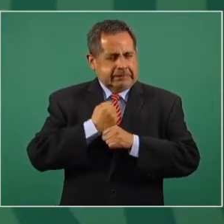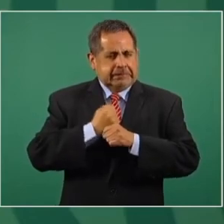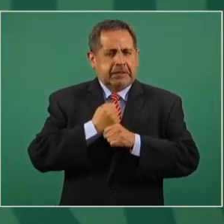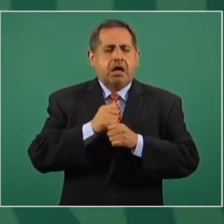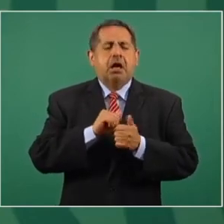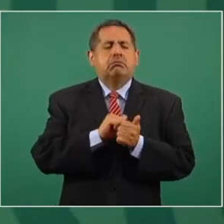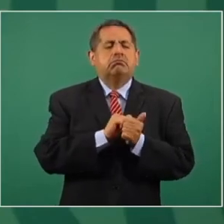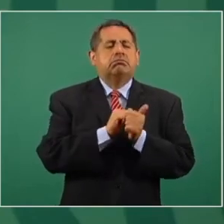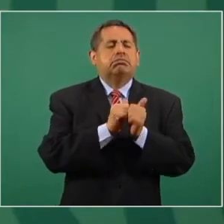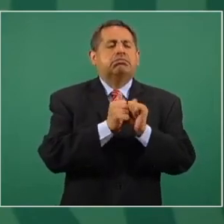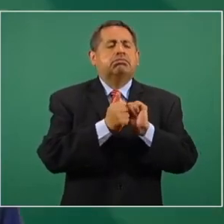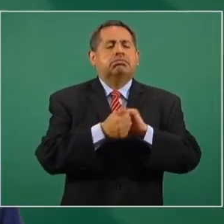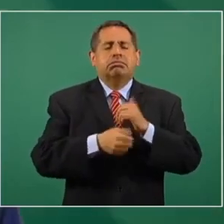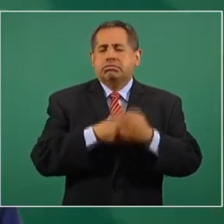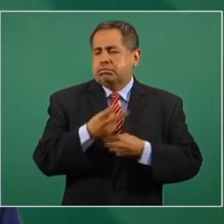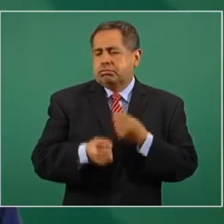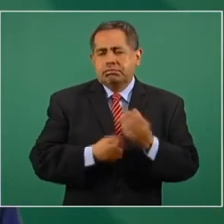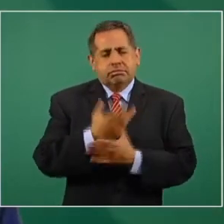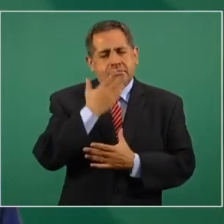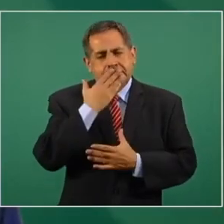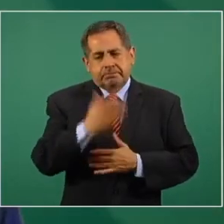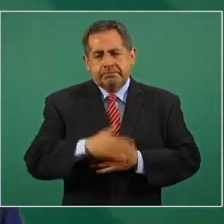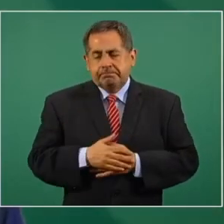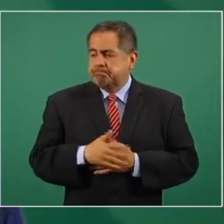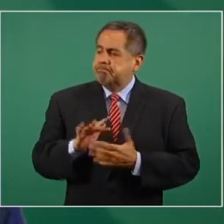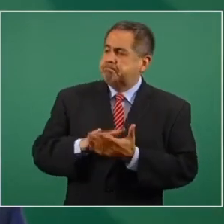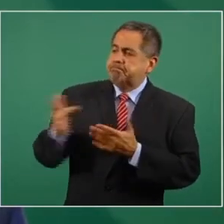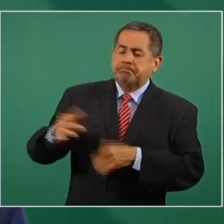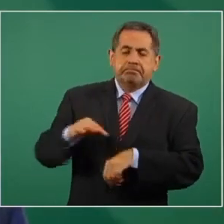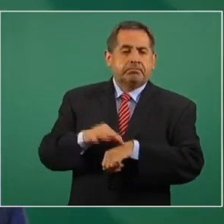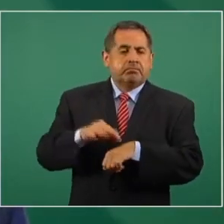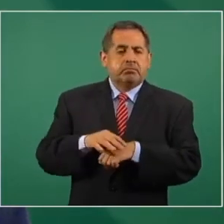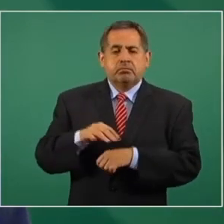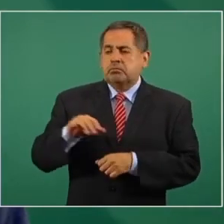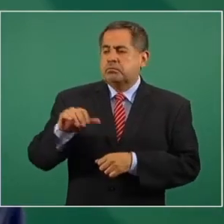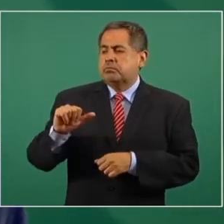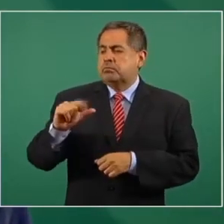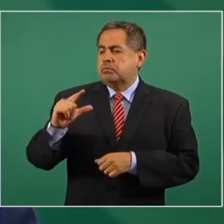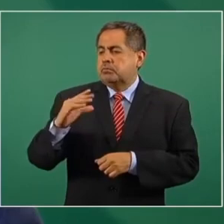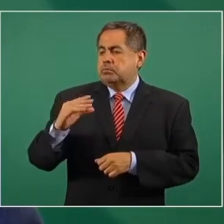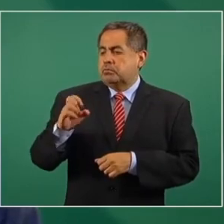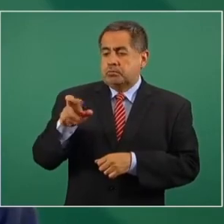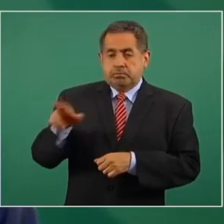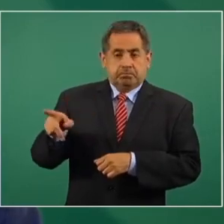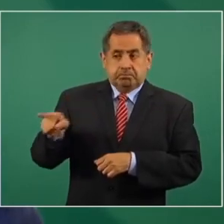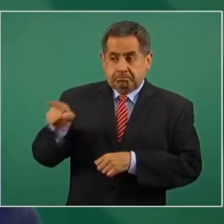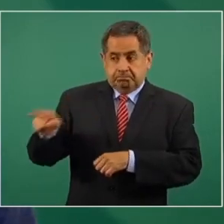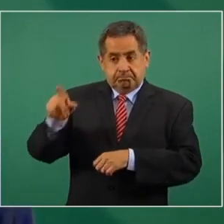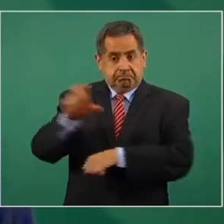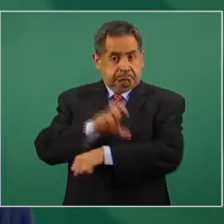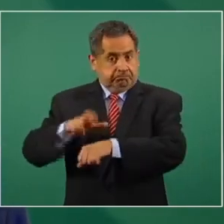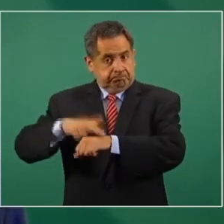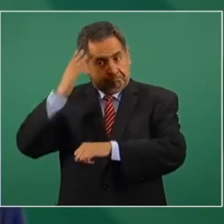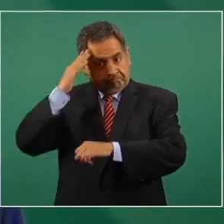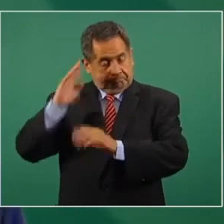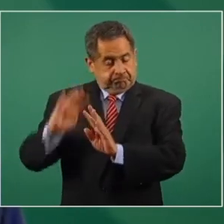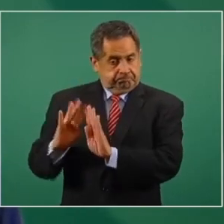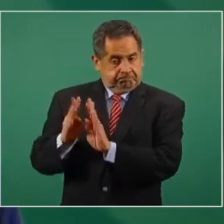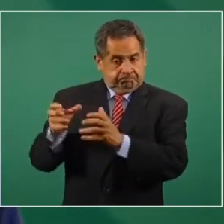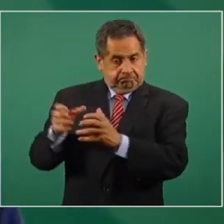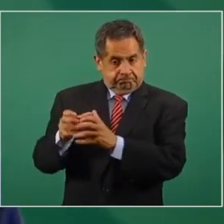adelante. Agradezco al doctor Jorge Alcocer, que fue el que coordinó a los